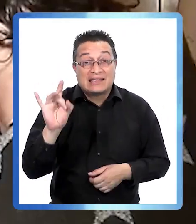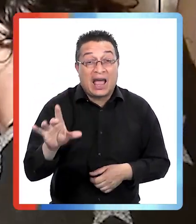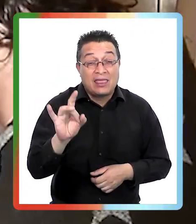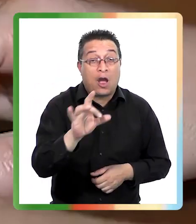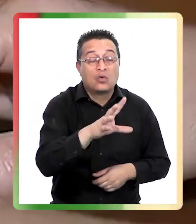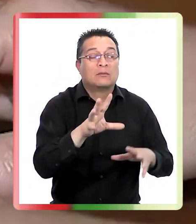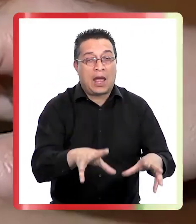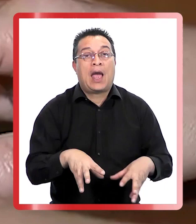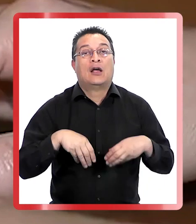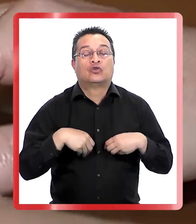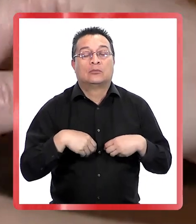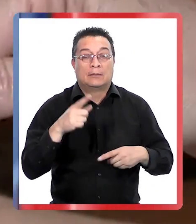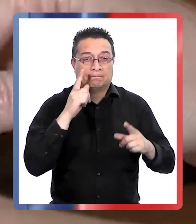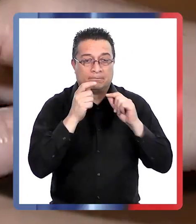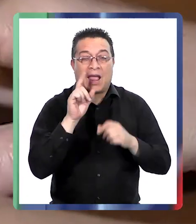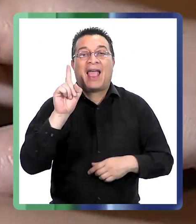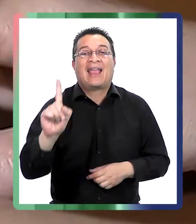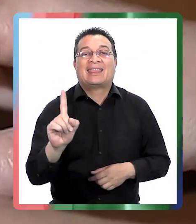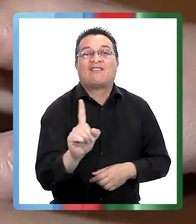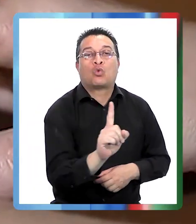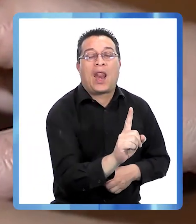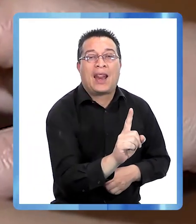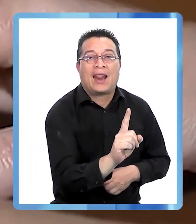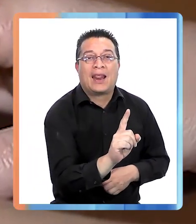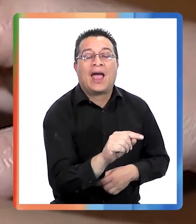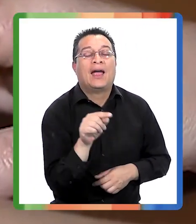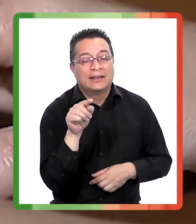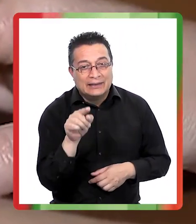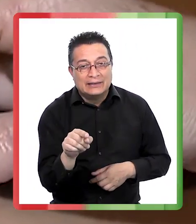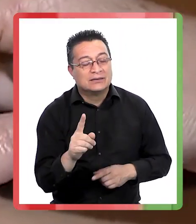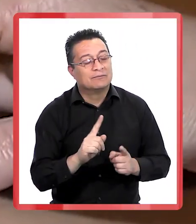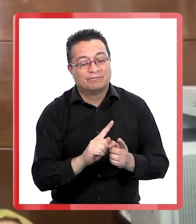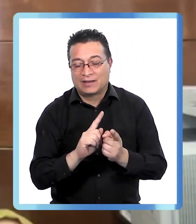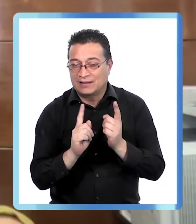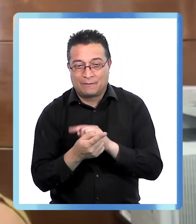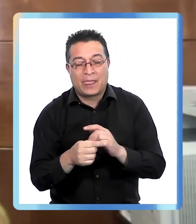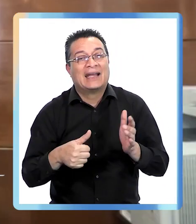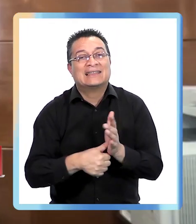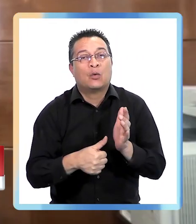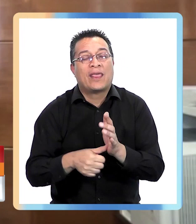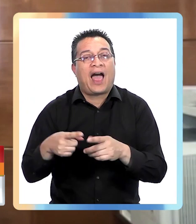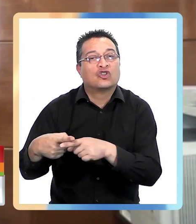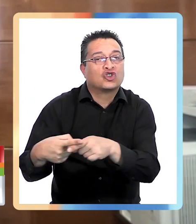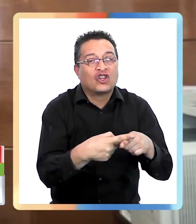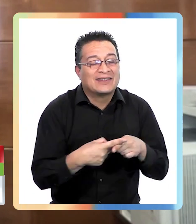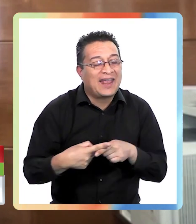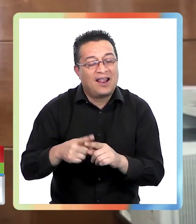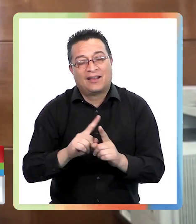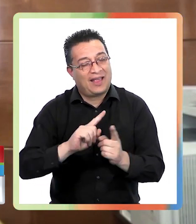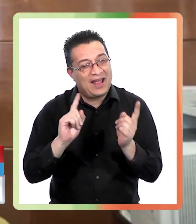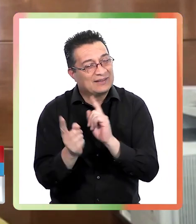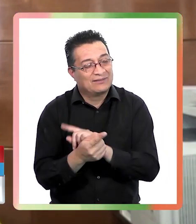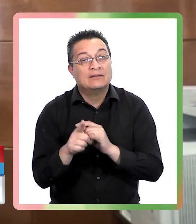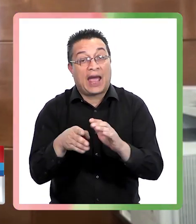uno asume el riesgo individualmente. Y eso, Scarlett, es contrario a la seguridad social. La